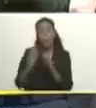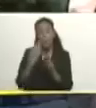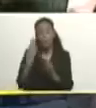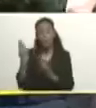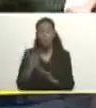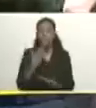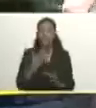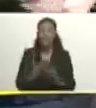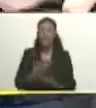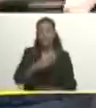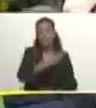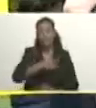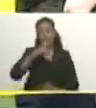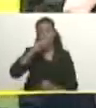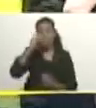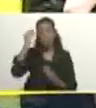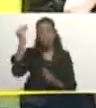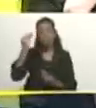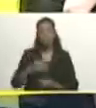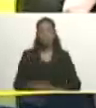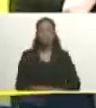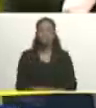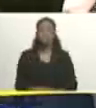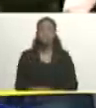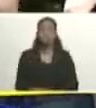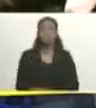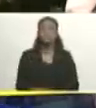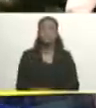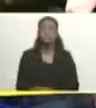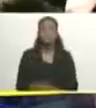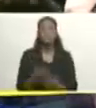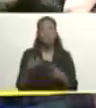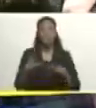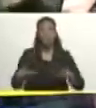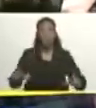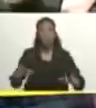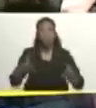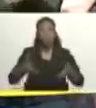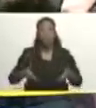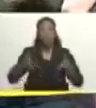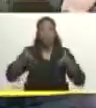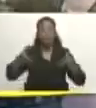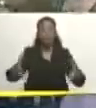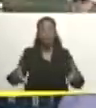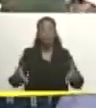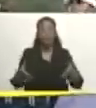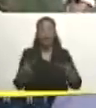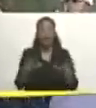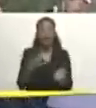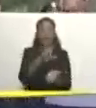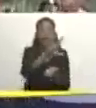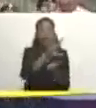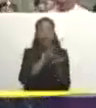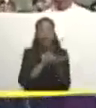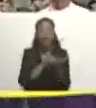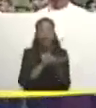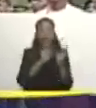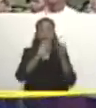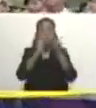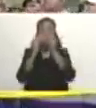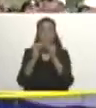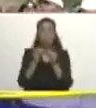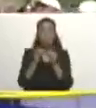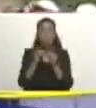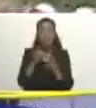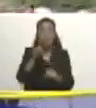jefe. Ha sido justamente la entrega de este presente institucional, la réplica del Comando